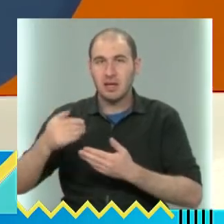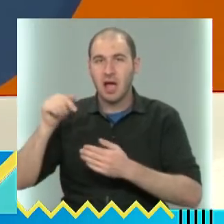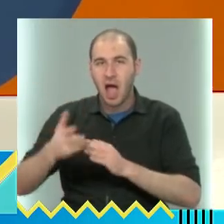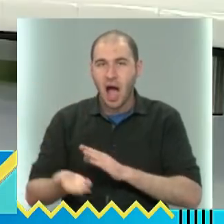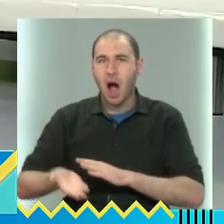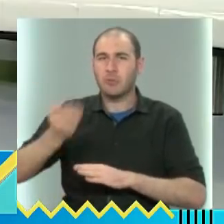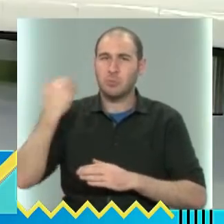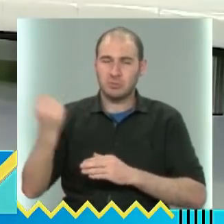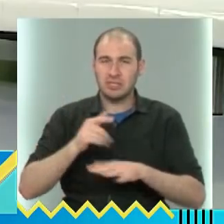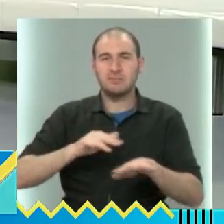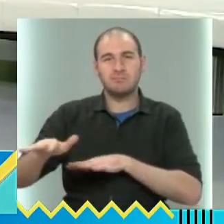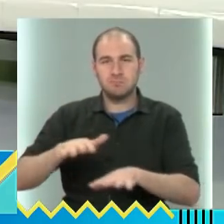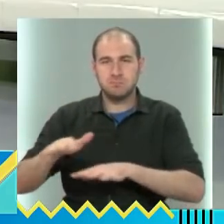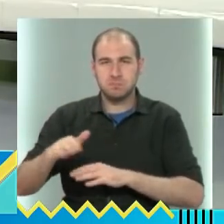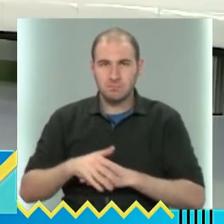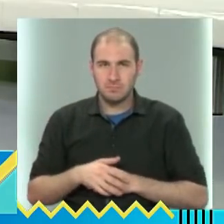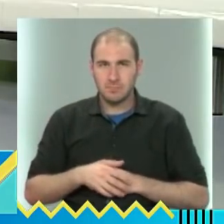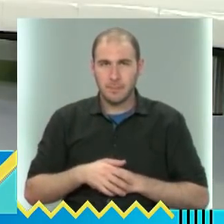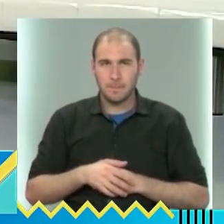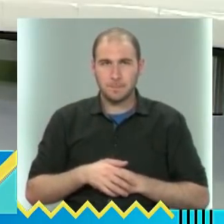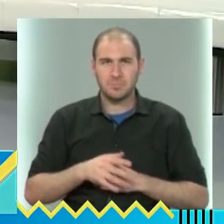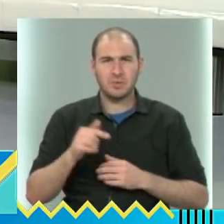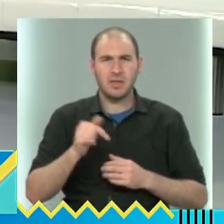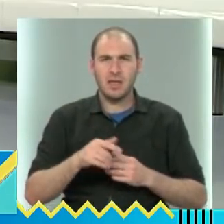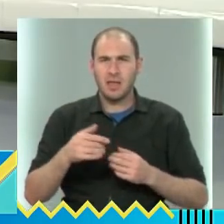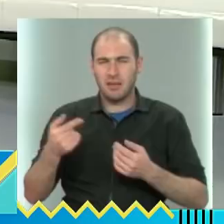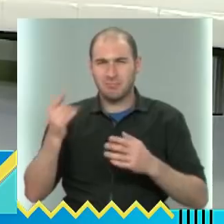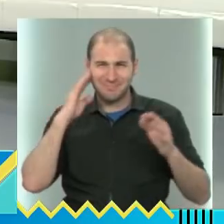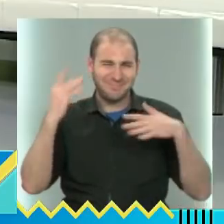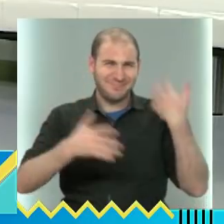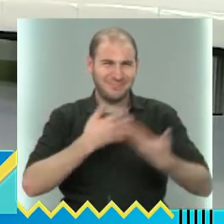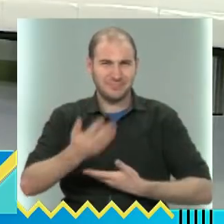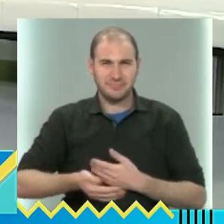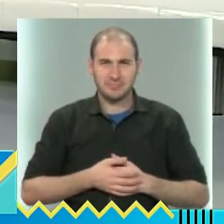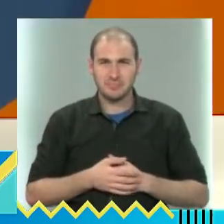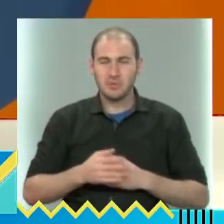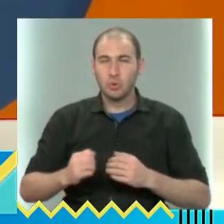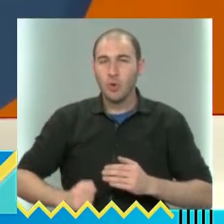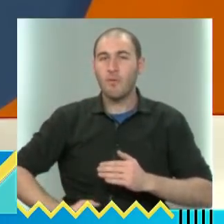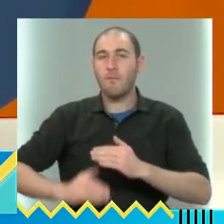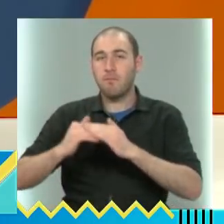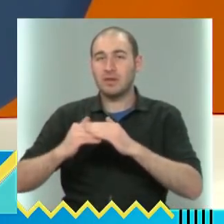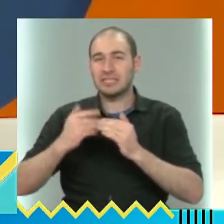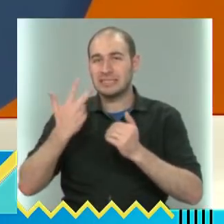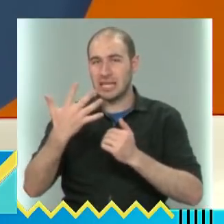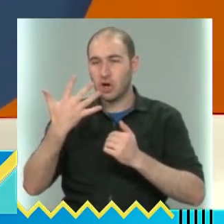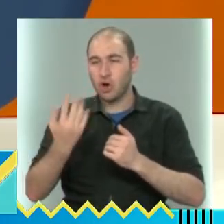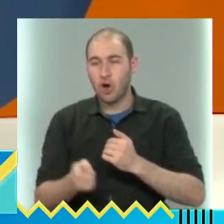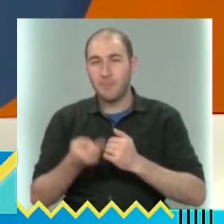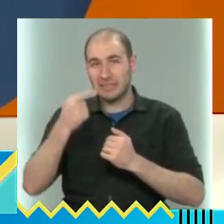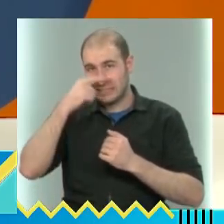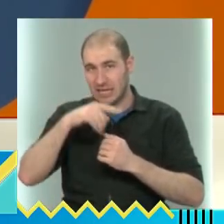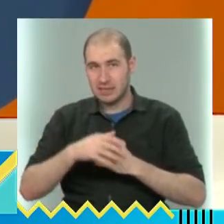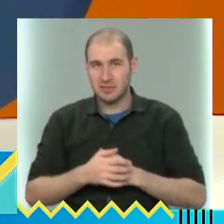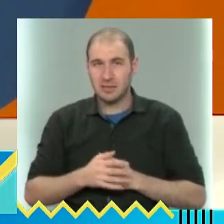aumento sustancial de la sismicidad. ¿Cómo se trabaja, servicio Emilio? geológico de los Estados Unidos, hasta de magnitud 5,7 ha habido. Sismos de